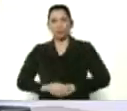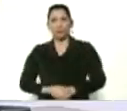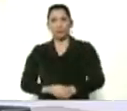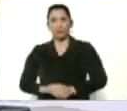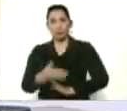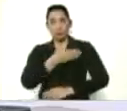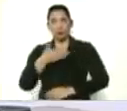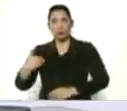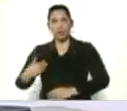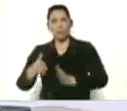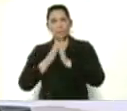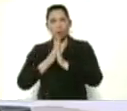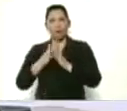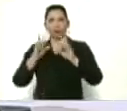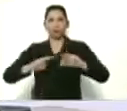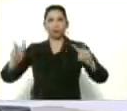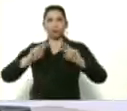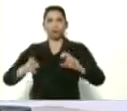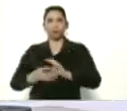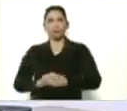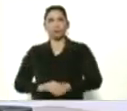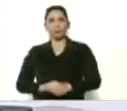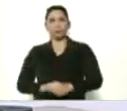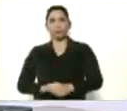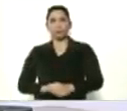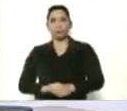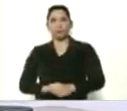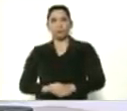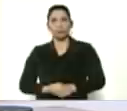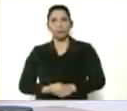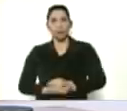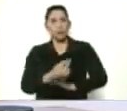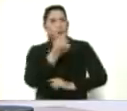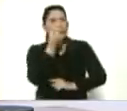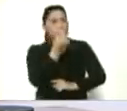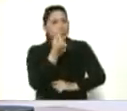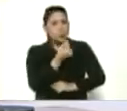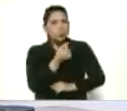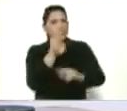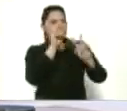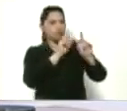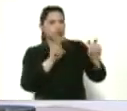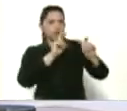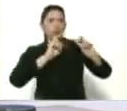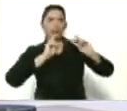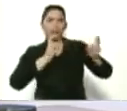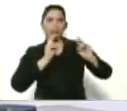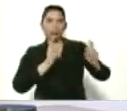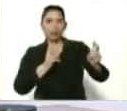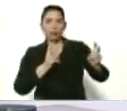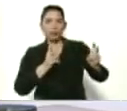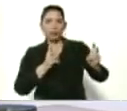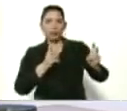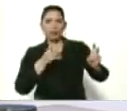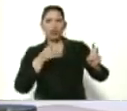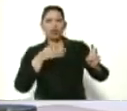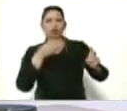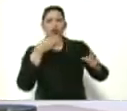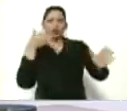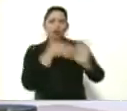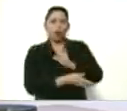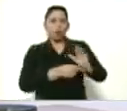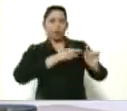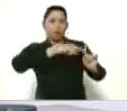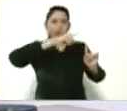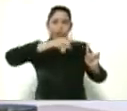yo quiero que analicemos, me dé un minutos de su tiempo para analizar el tema de la curva de contagio. Usted lo hacía el día